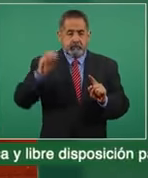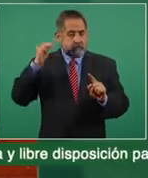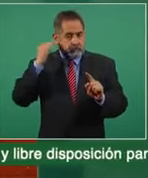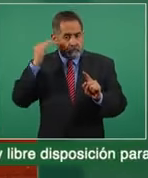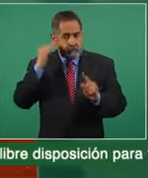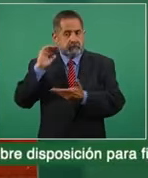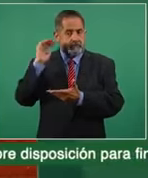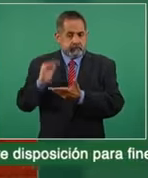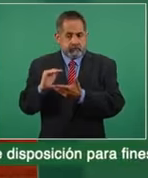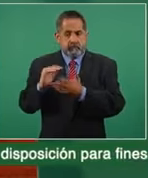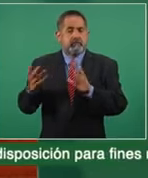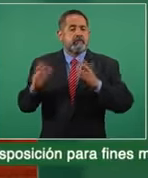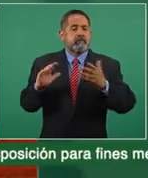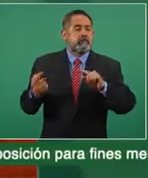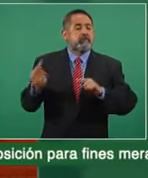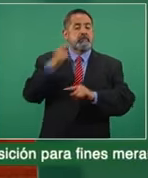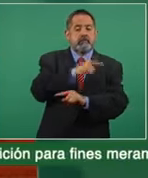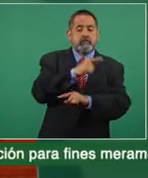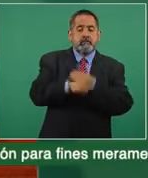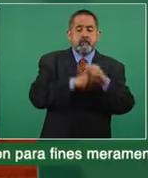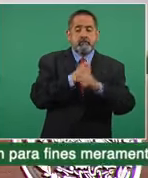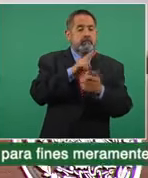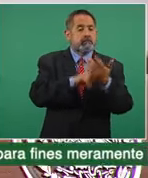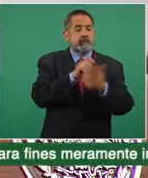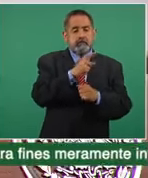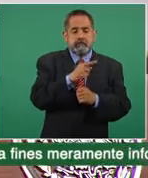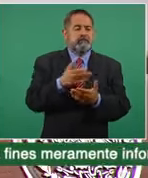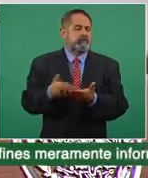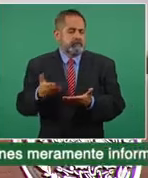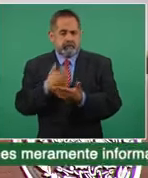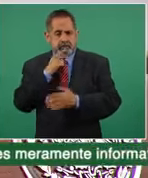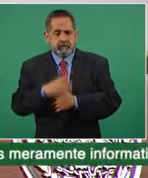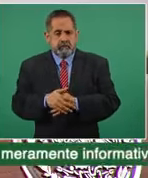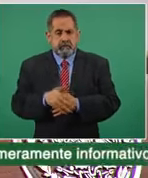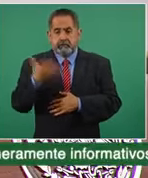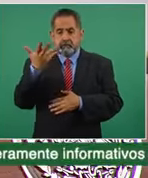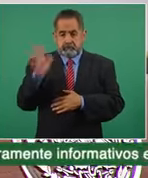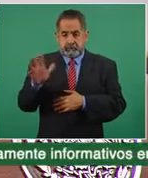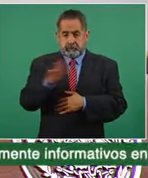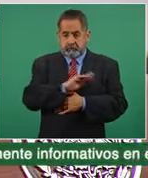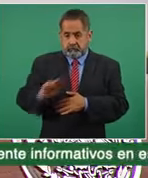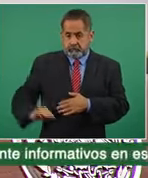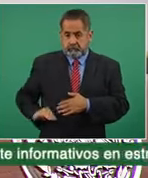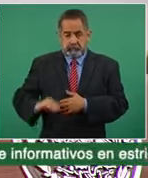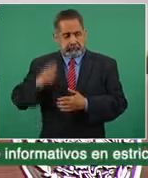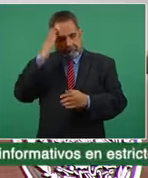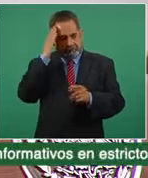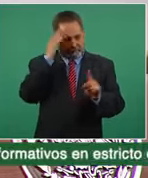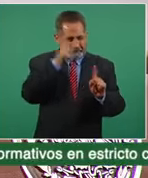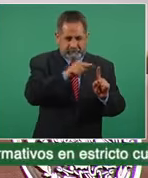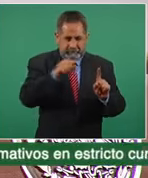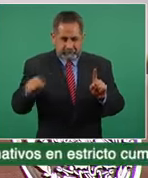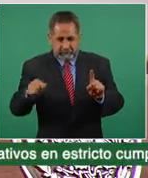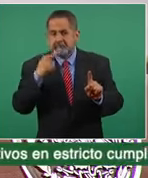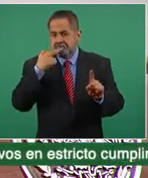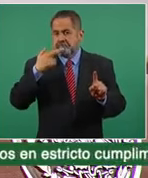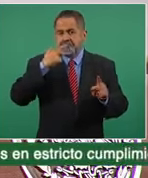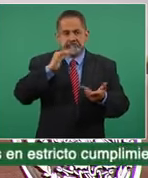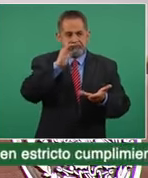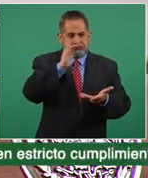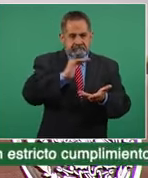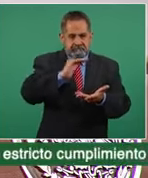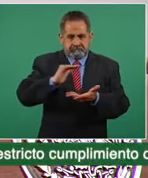comparación con 2020. En los 10 municipios prioritarios en que logramos buenos resultados,